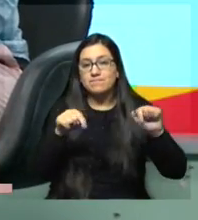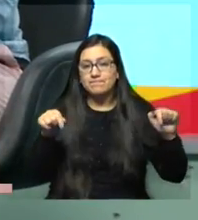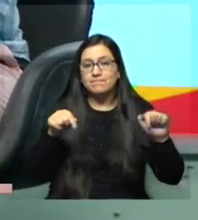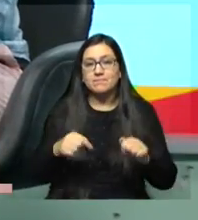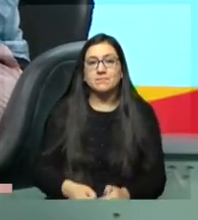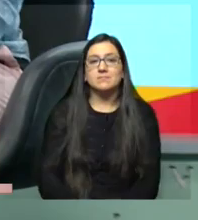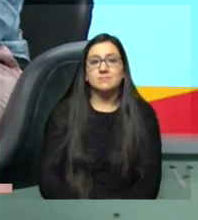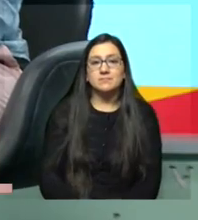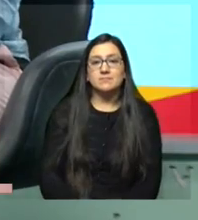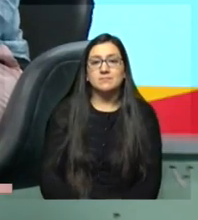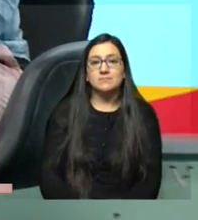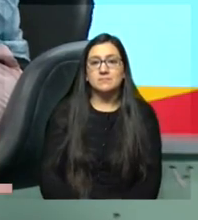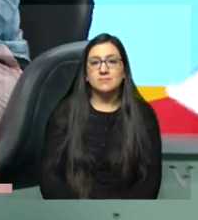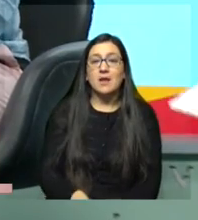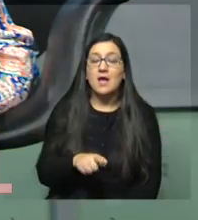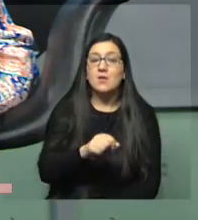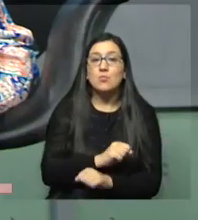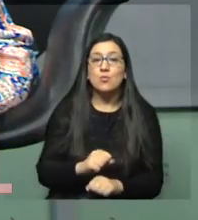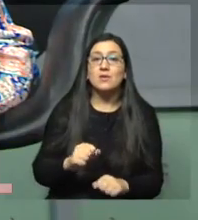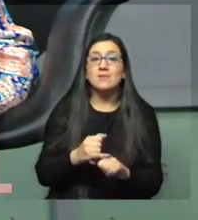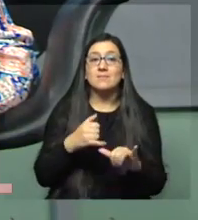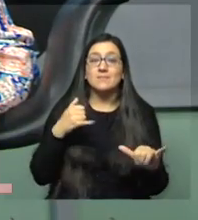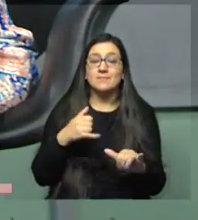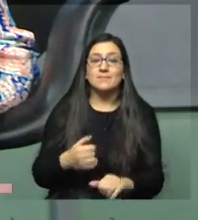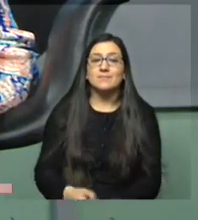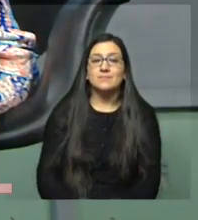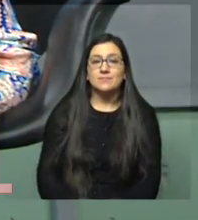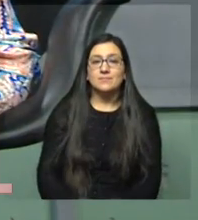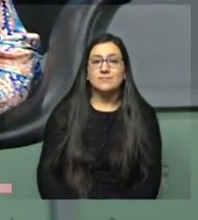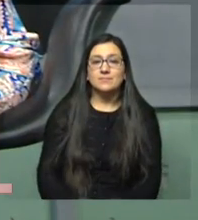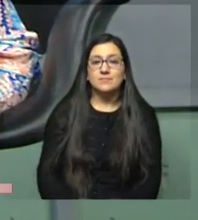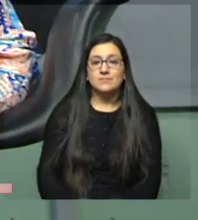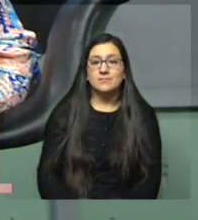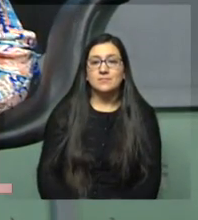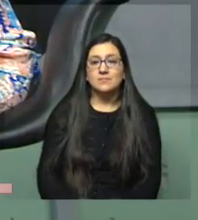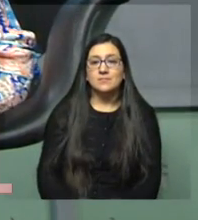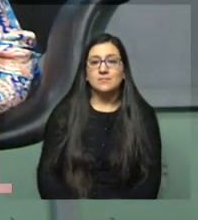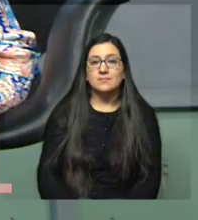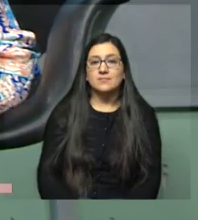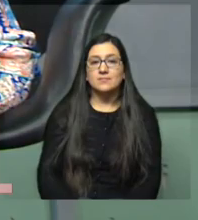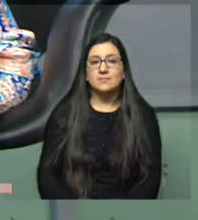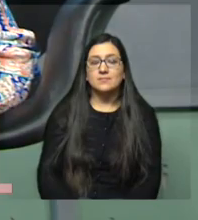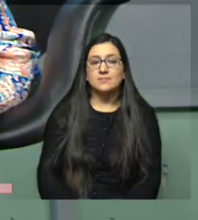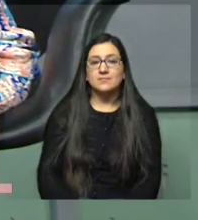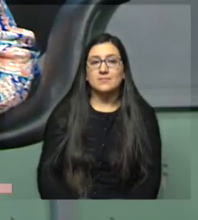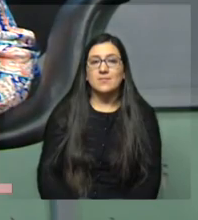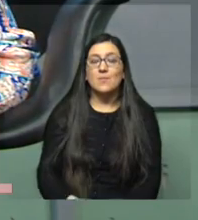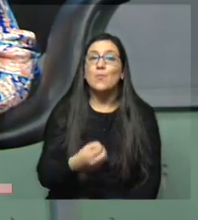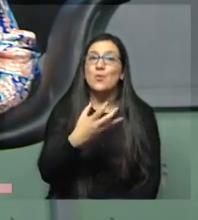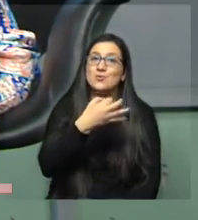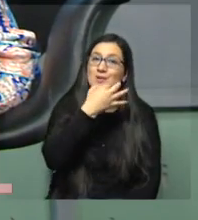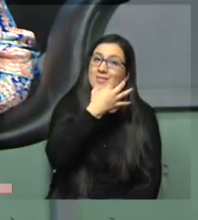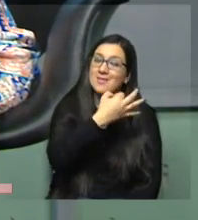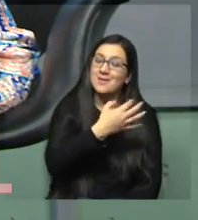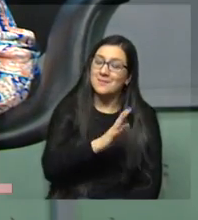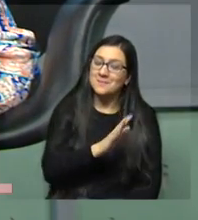@buentrato_uy. Exacto. Ahí nos pueden escribir. Es más de joven, ¿viste? Yo soy más de guión bajo. Perdón. Sí, guión bajo, sí. Por eso le dije.